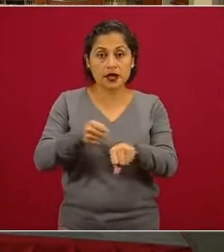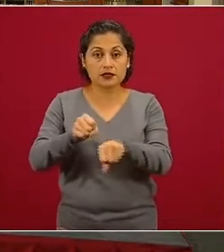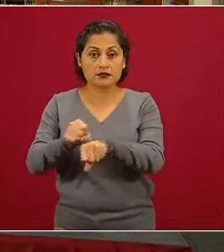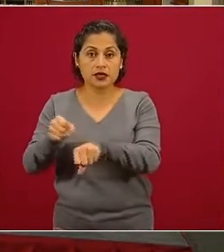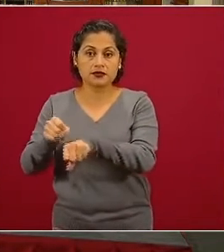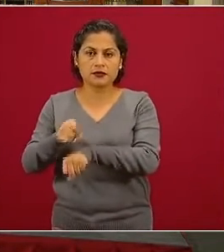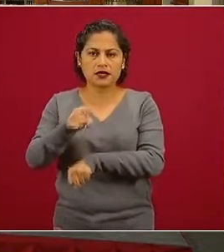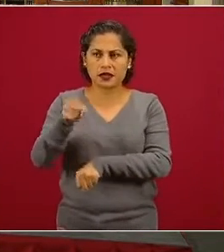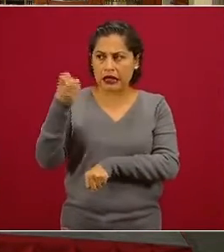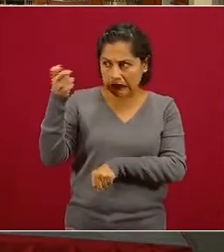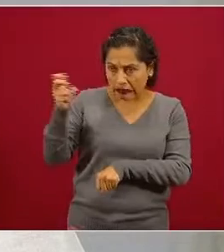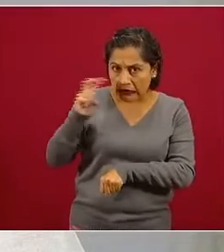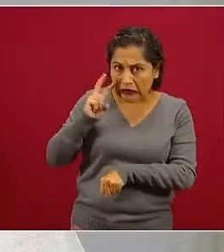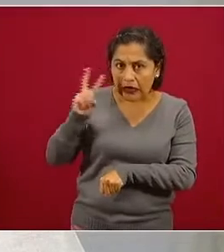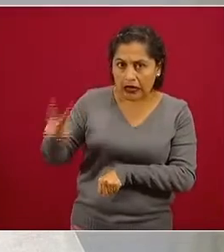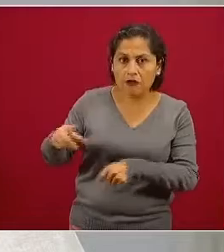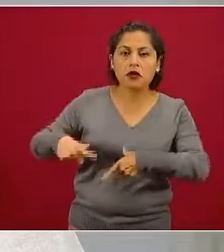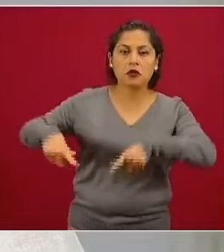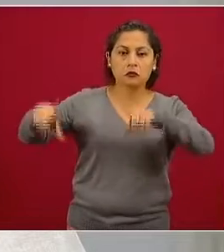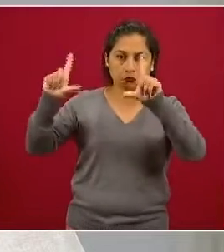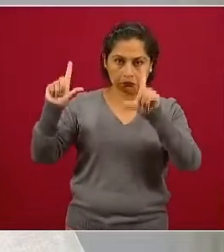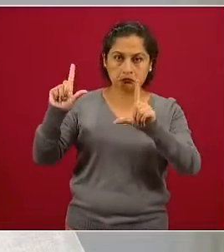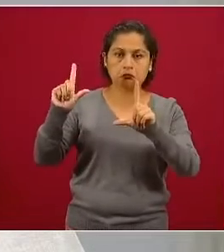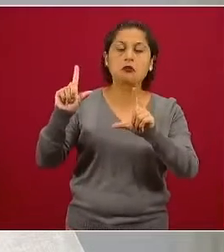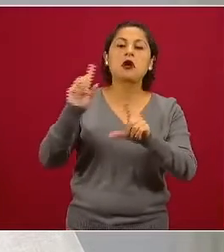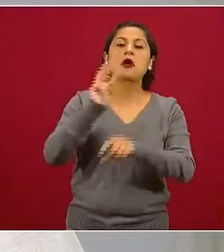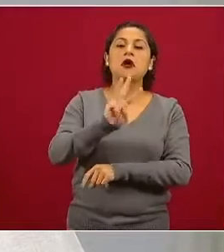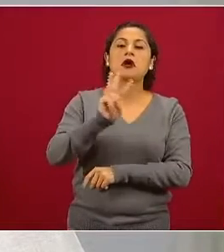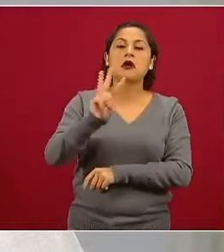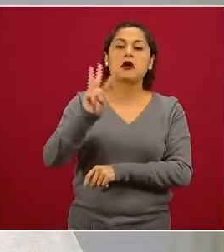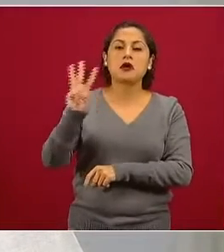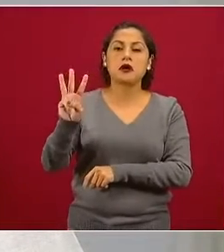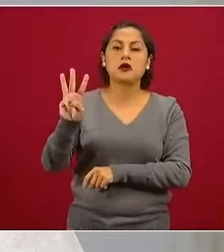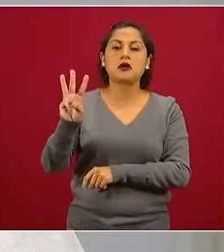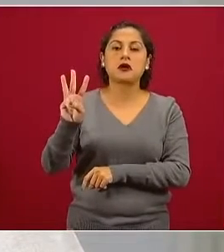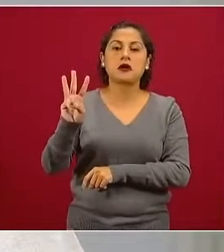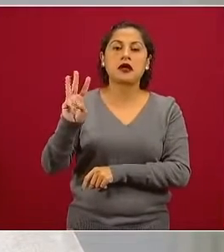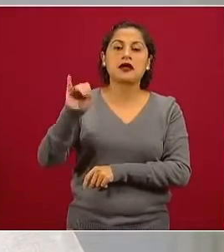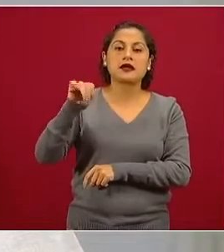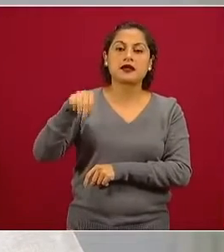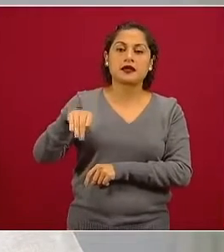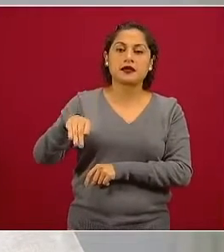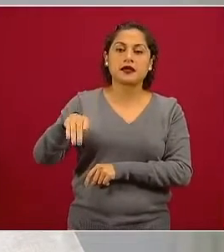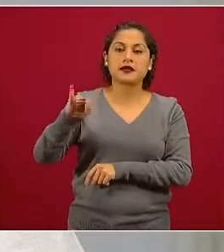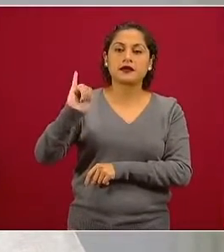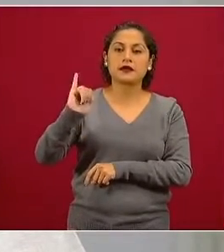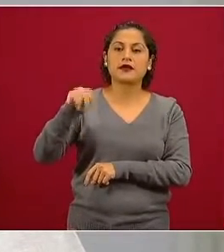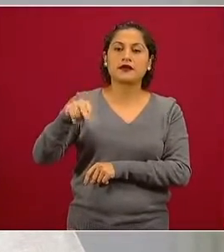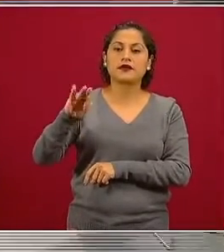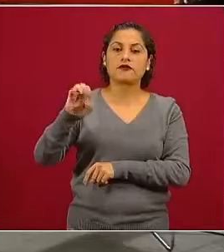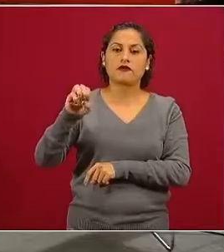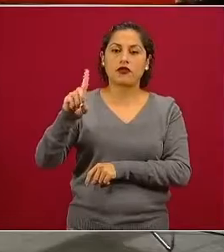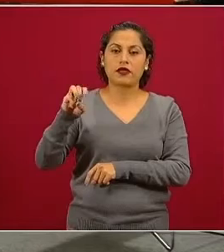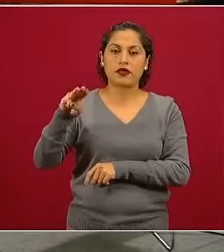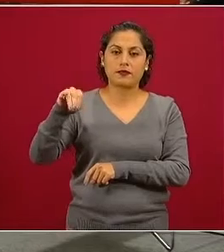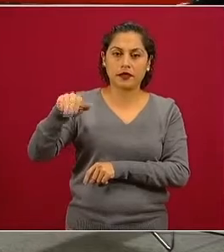plataformas sociodigitales la infodemia. Lo que estamos observando, si pasamos a la siguiente,